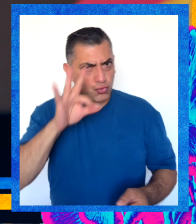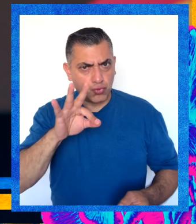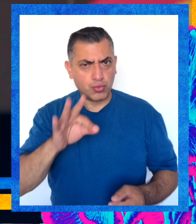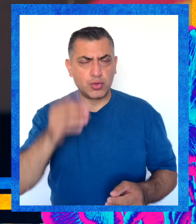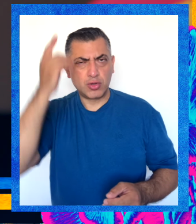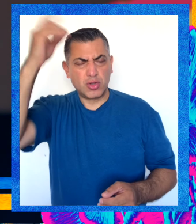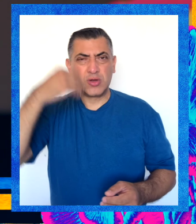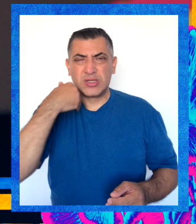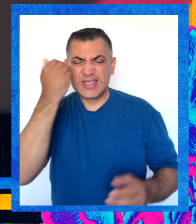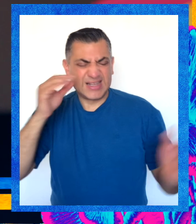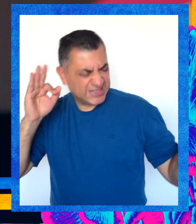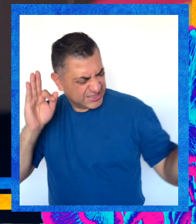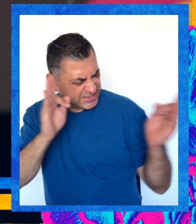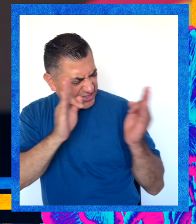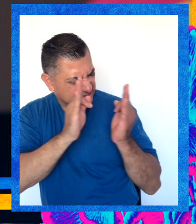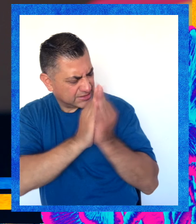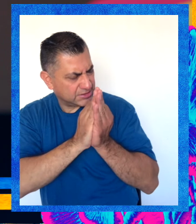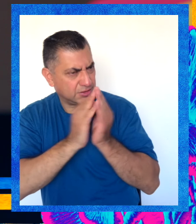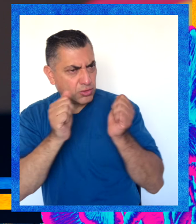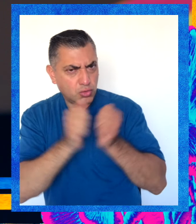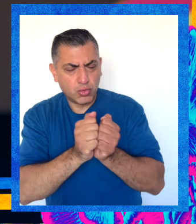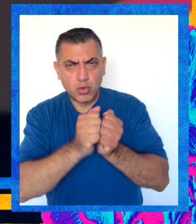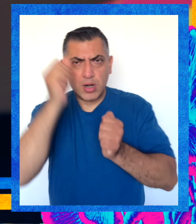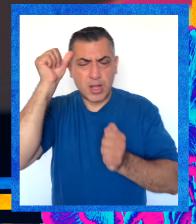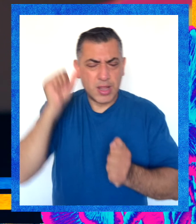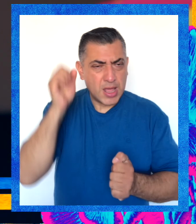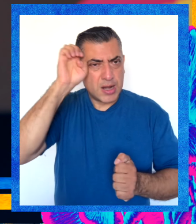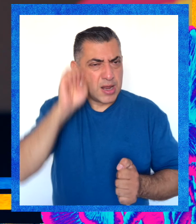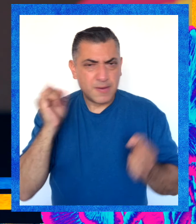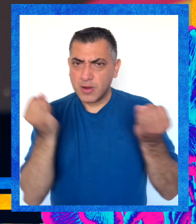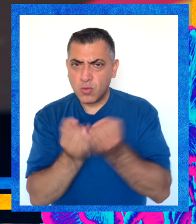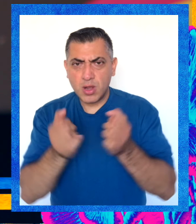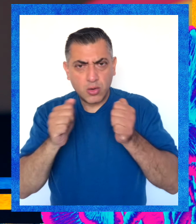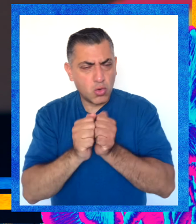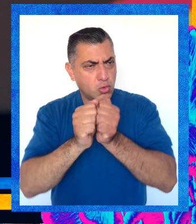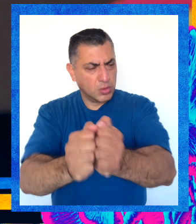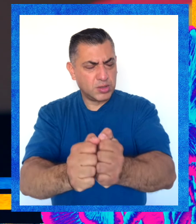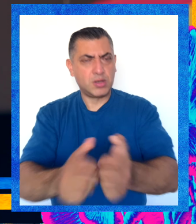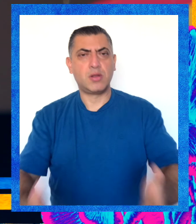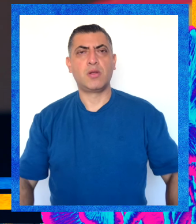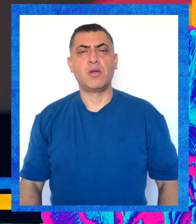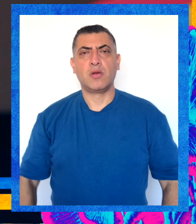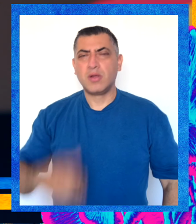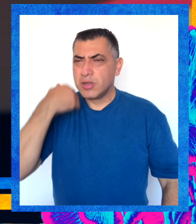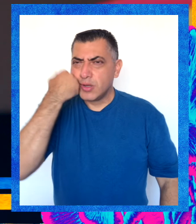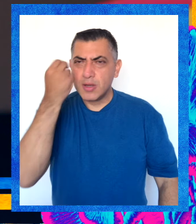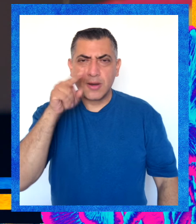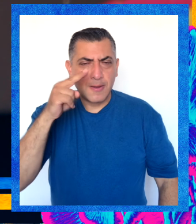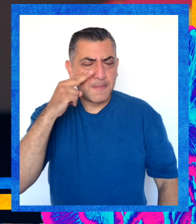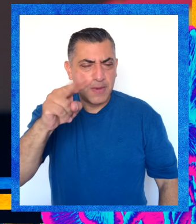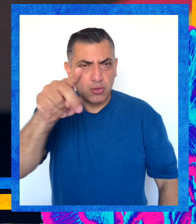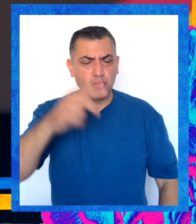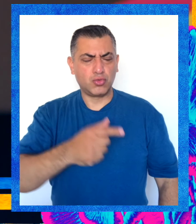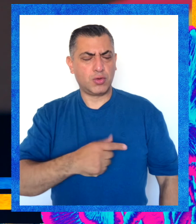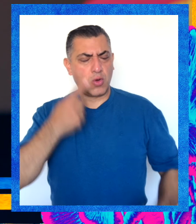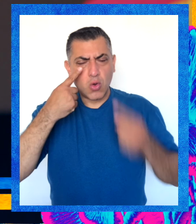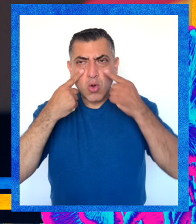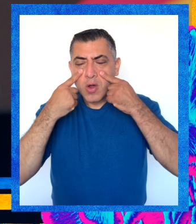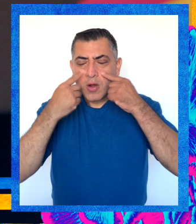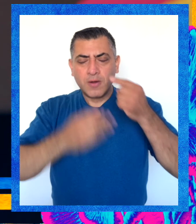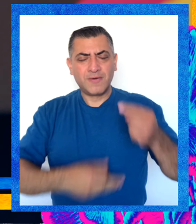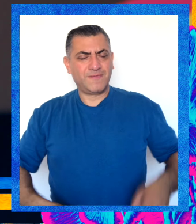dios anhela relacionarse contigo como tenía el anhelo de relacionarse con adán y eva' quiere disfrutar de ti quiere ver que tus ojos la alegría y la